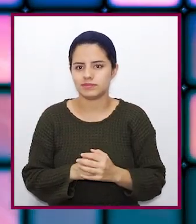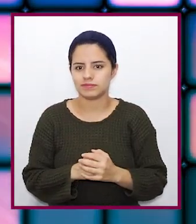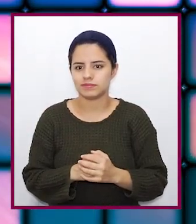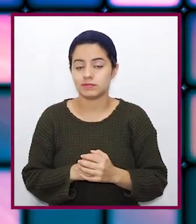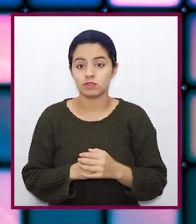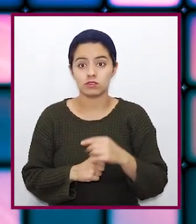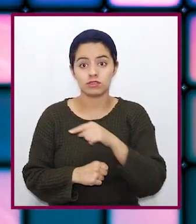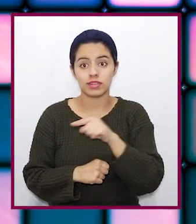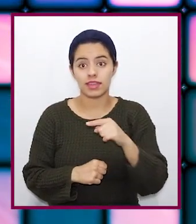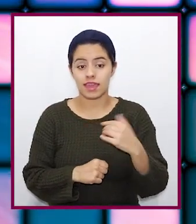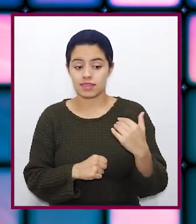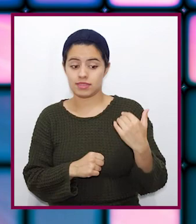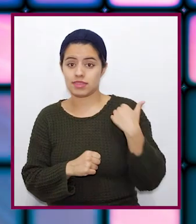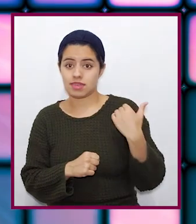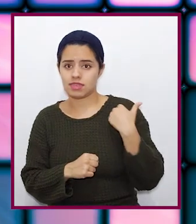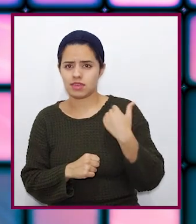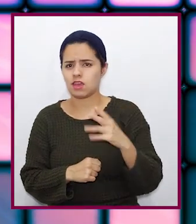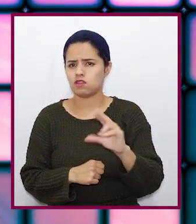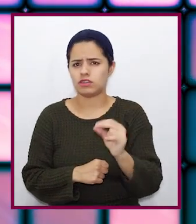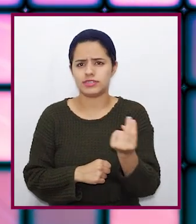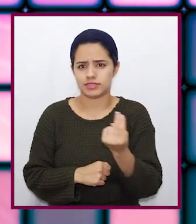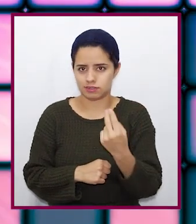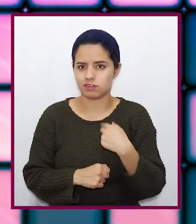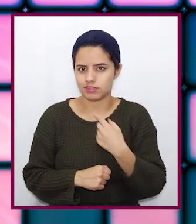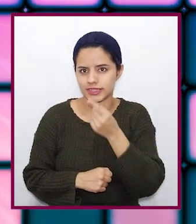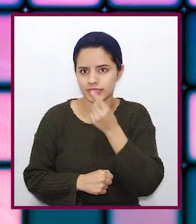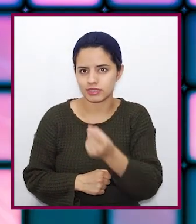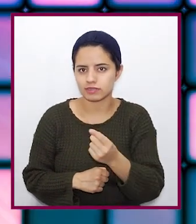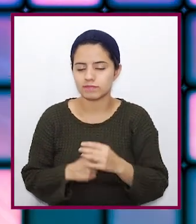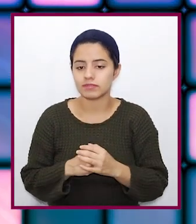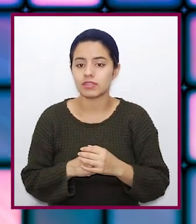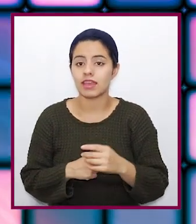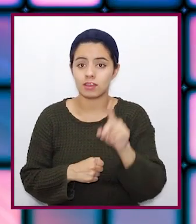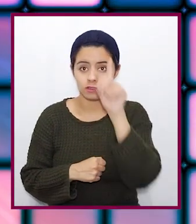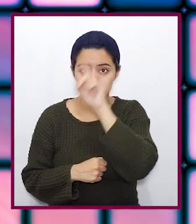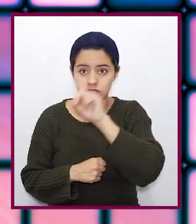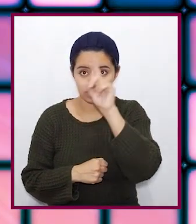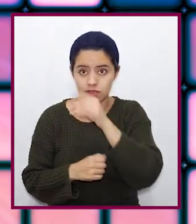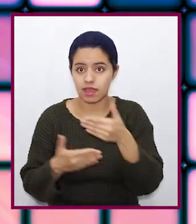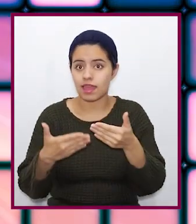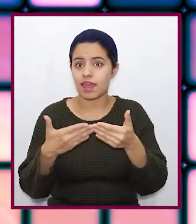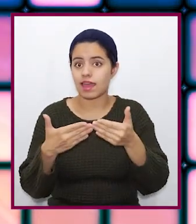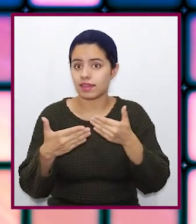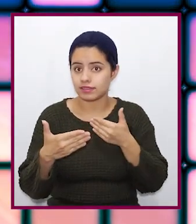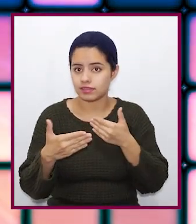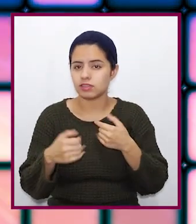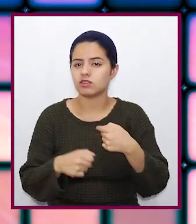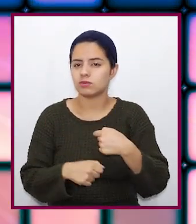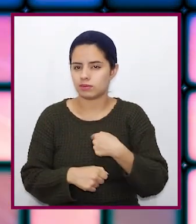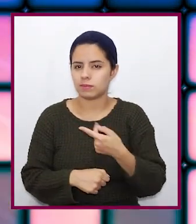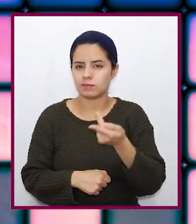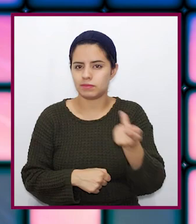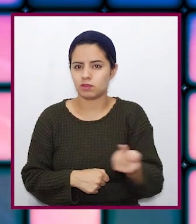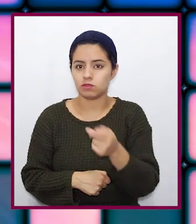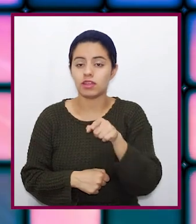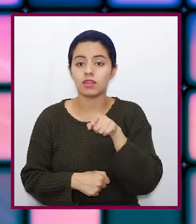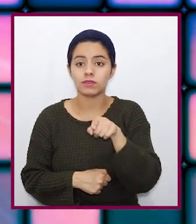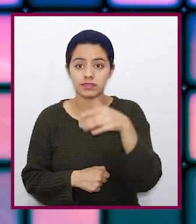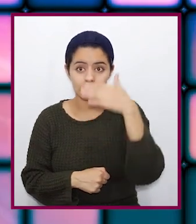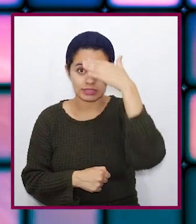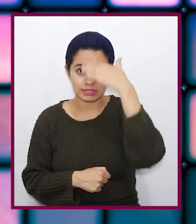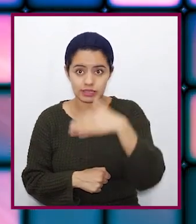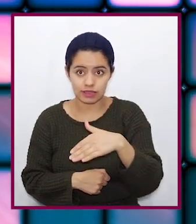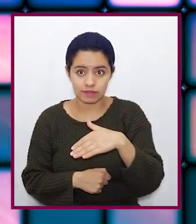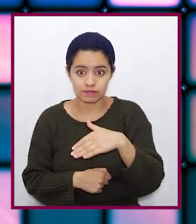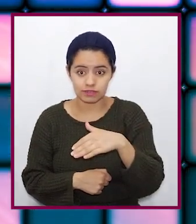tiene que pedir 2 veces, Axel. Pero antes de hacer mi recomendación, quisiera preguntarte si tú sabes lo que